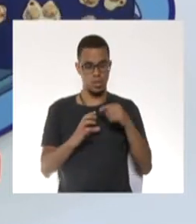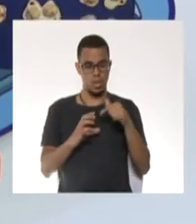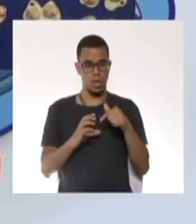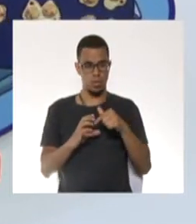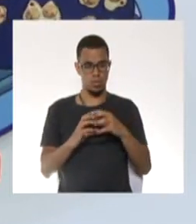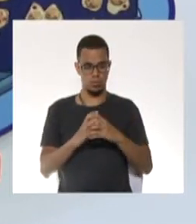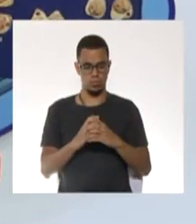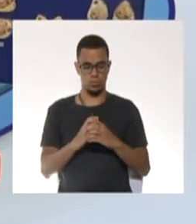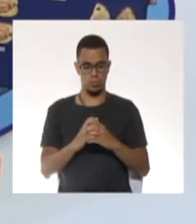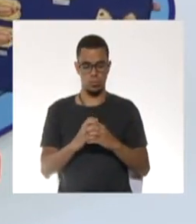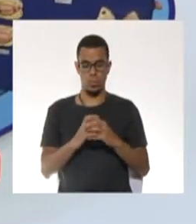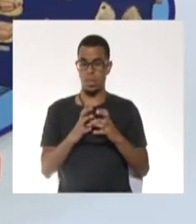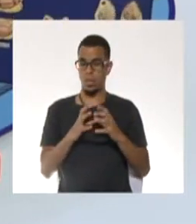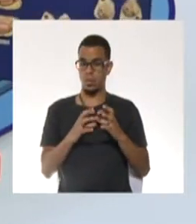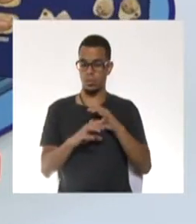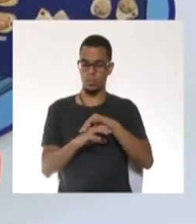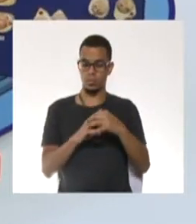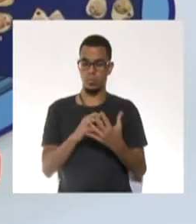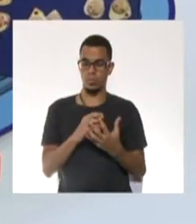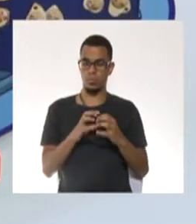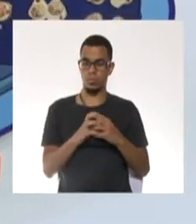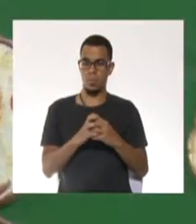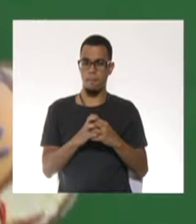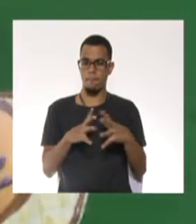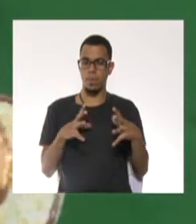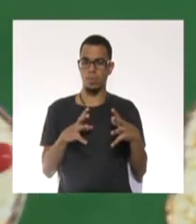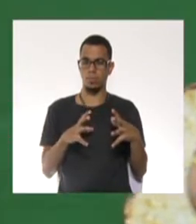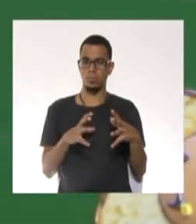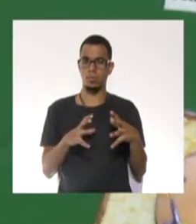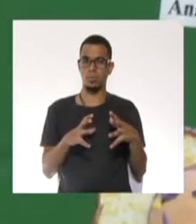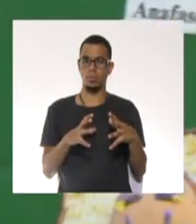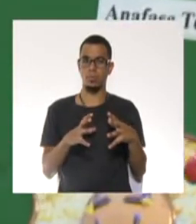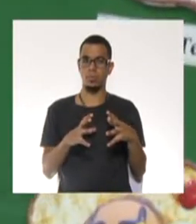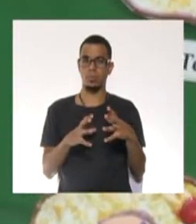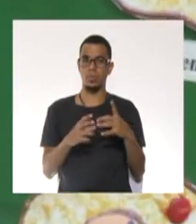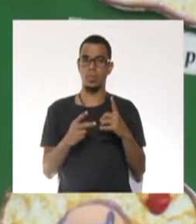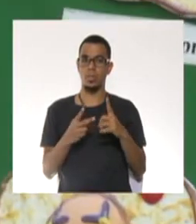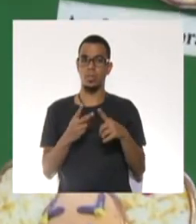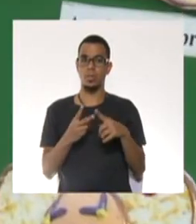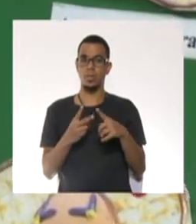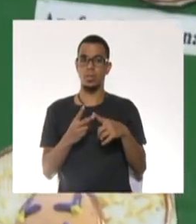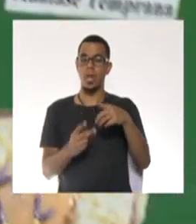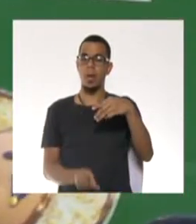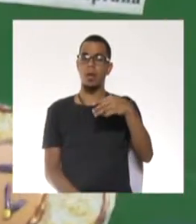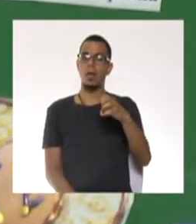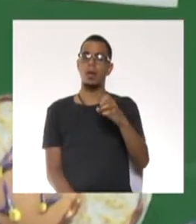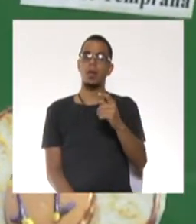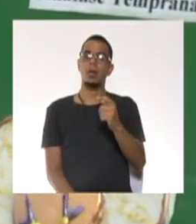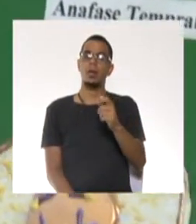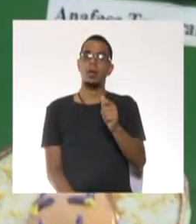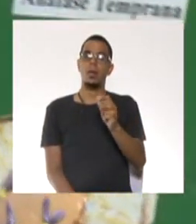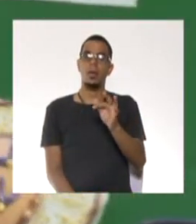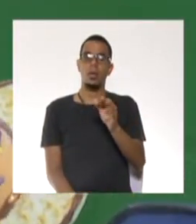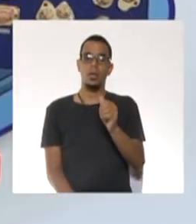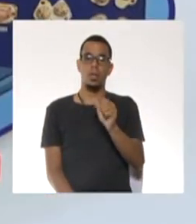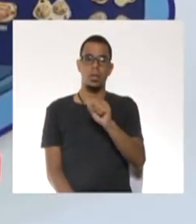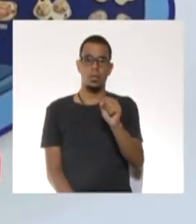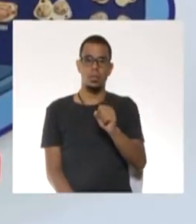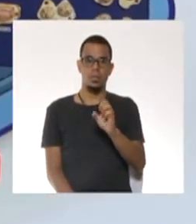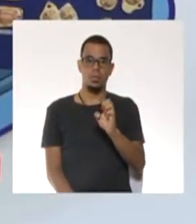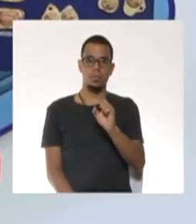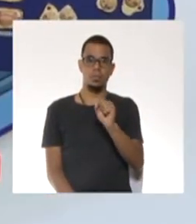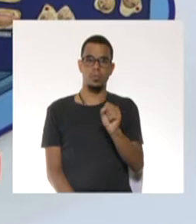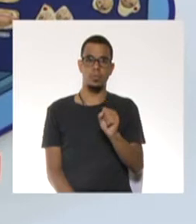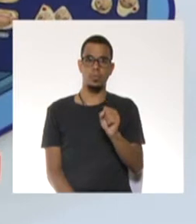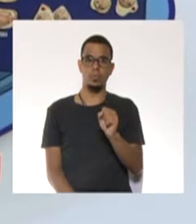la membrana que está en el núcleo, porque ellos van a estar en el núcleo. Luego vamos a pasar a la metafase. En la metafase los cromosomas se van a